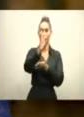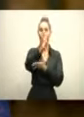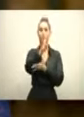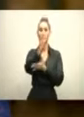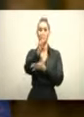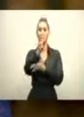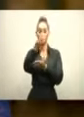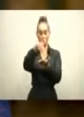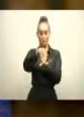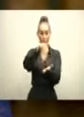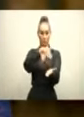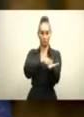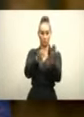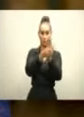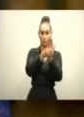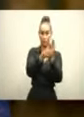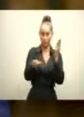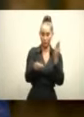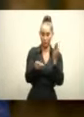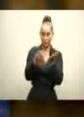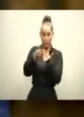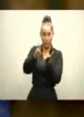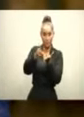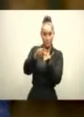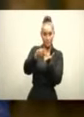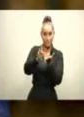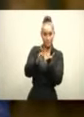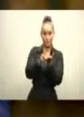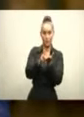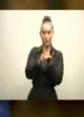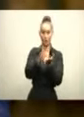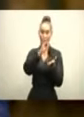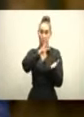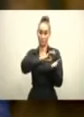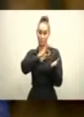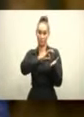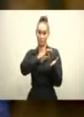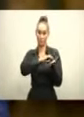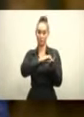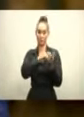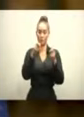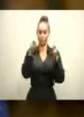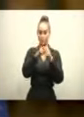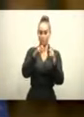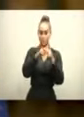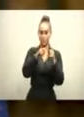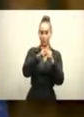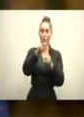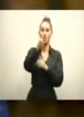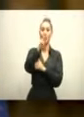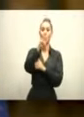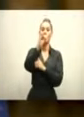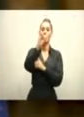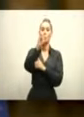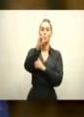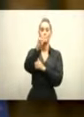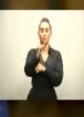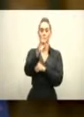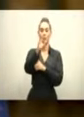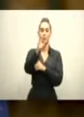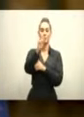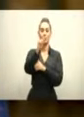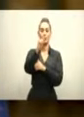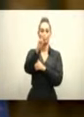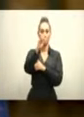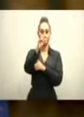realizados a la planta termoeléctrica Punta Catalina. Esos pagos y proyectos de obras públicas no fueron